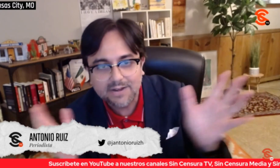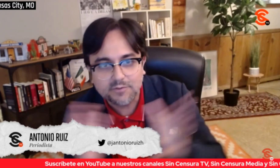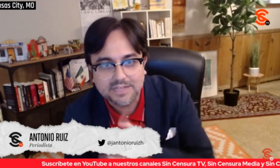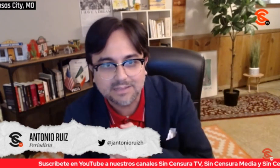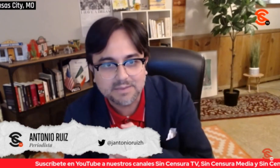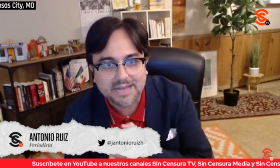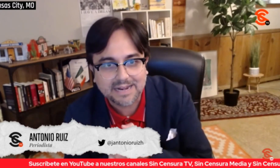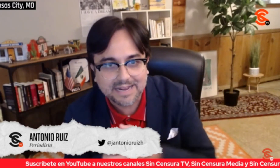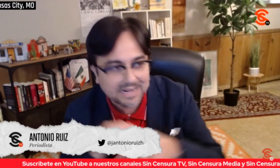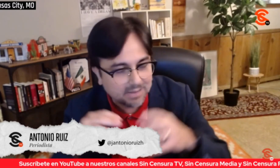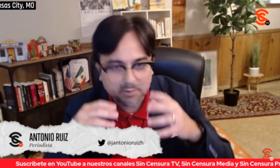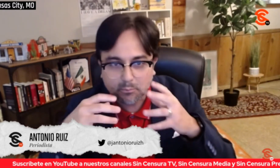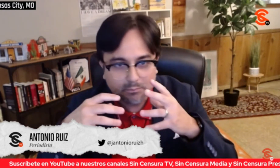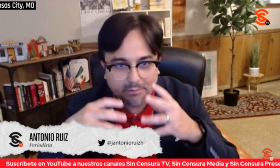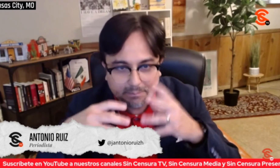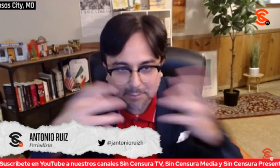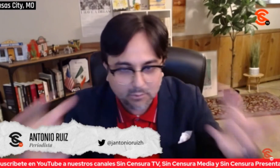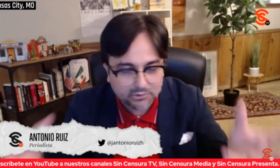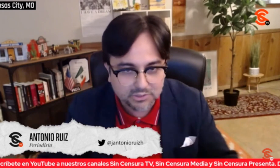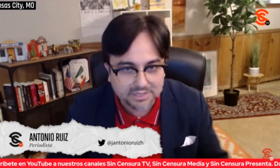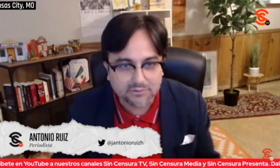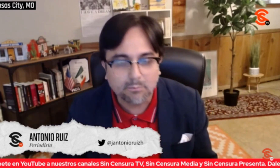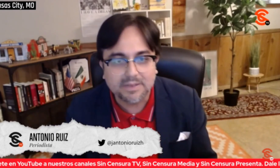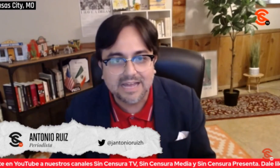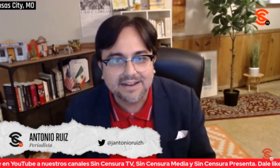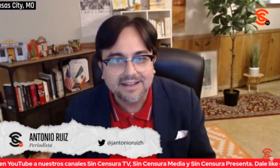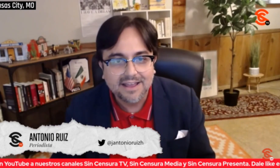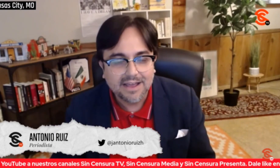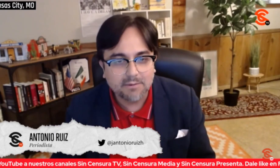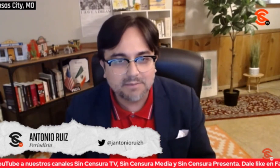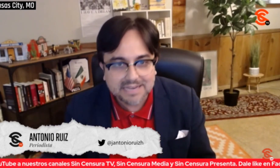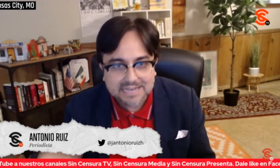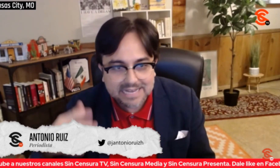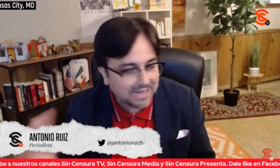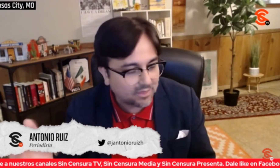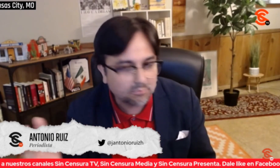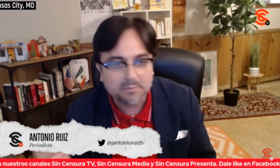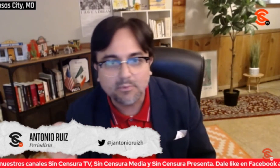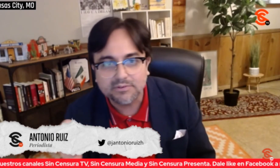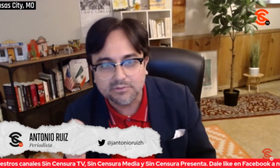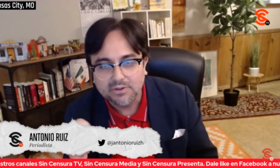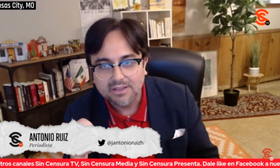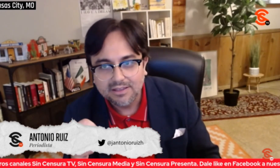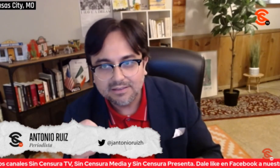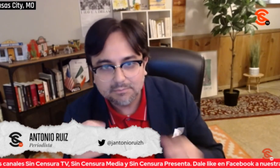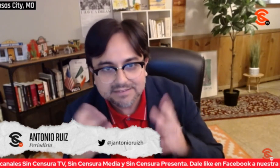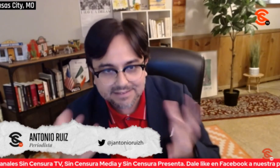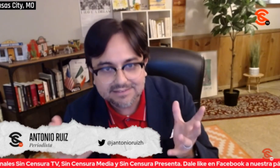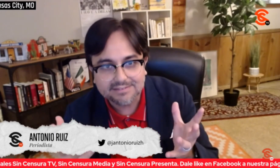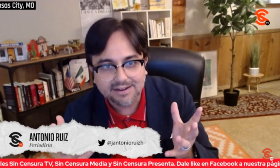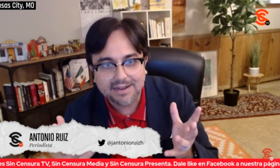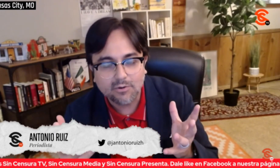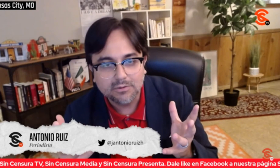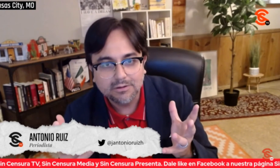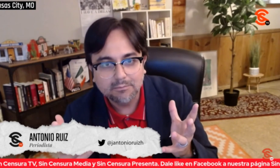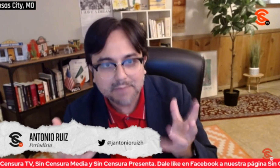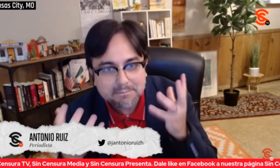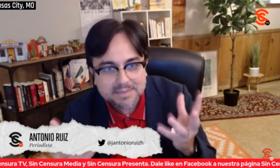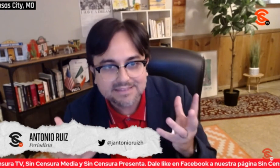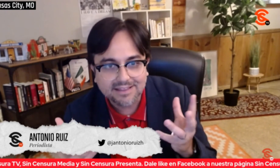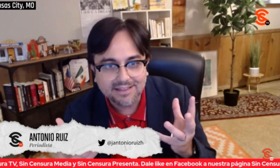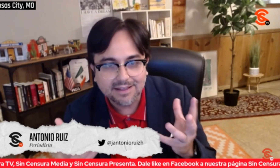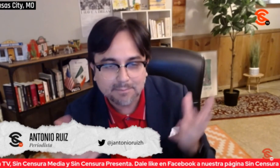creían que era el final de mi carrera, al haberme puesto detrás de un pilar, haberme denigrado en mi puesto, Vicente Serrano